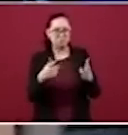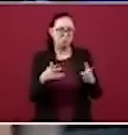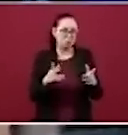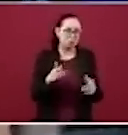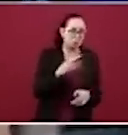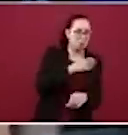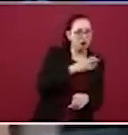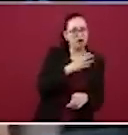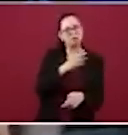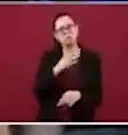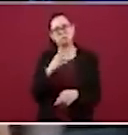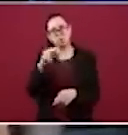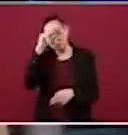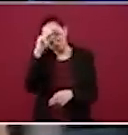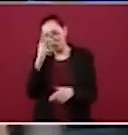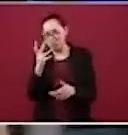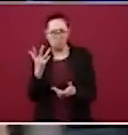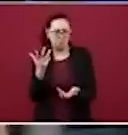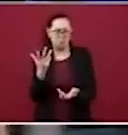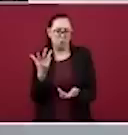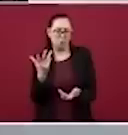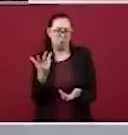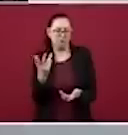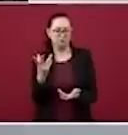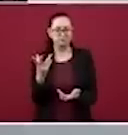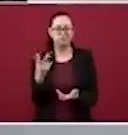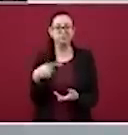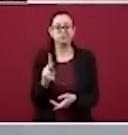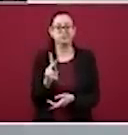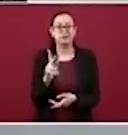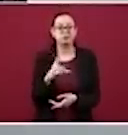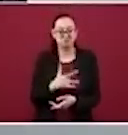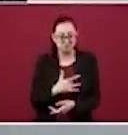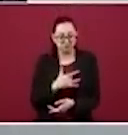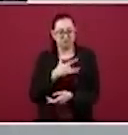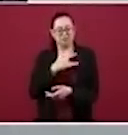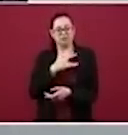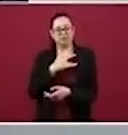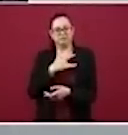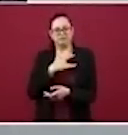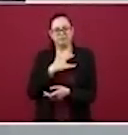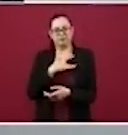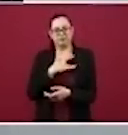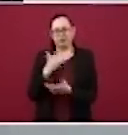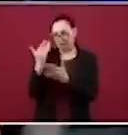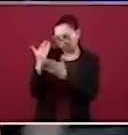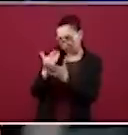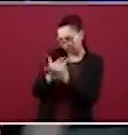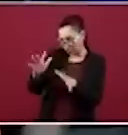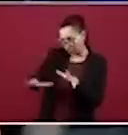o inteligentes, o algo muy importante, que tengan la sensibilidad para entender su agenda